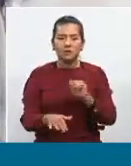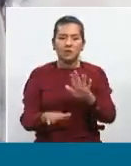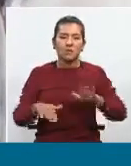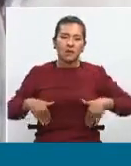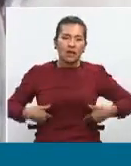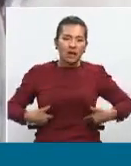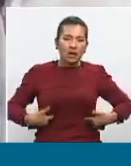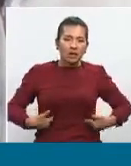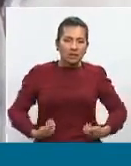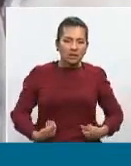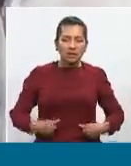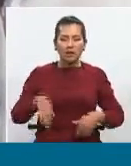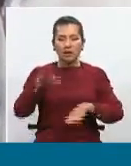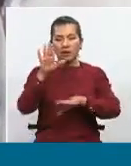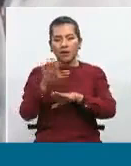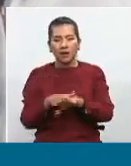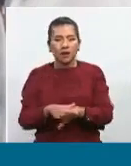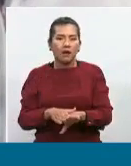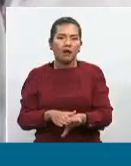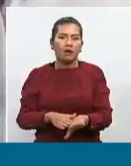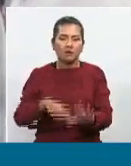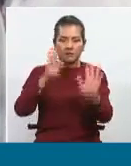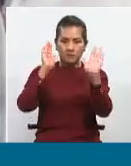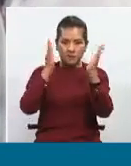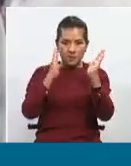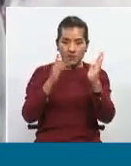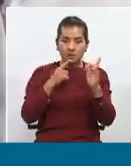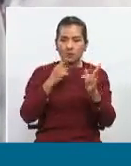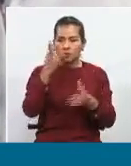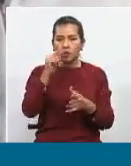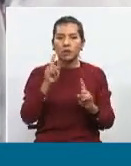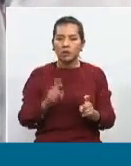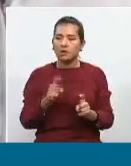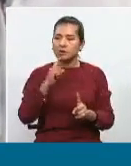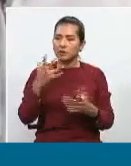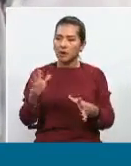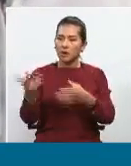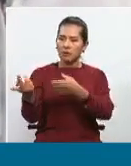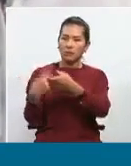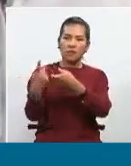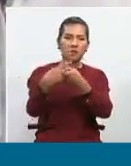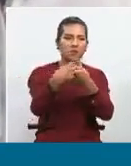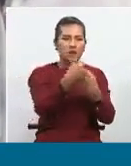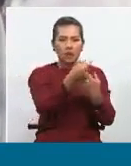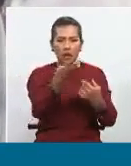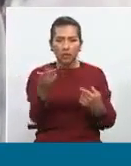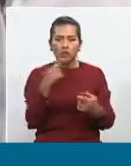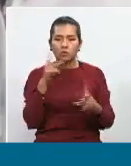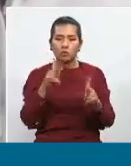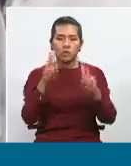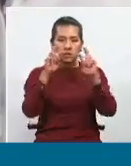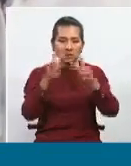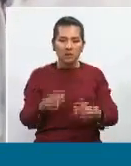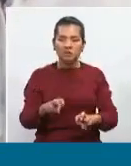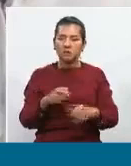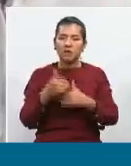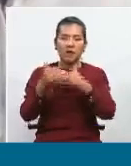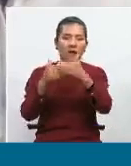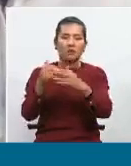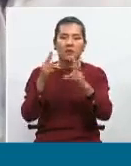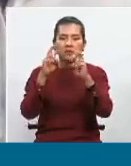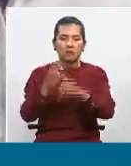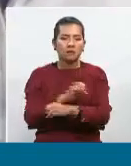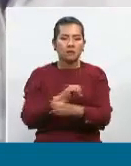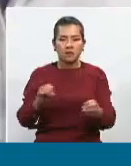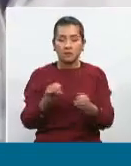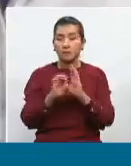para avanzar en procesos que tienen que ver precisamente con involucrados en las investigaciones. Le pongo un ejemplo. El